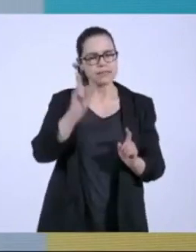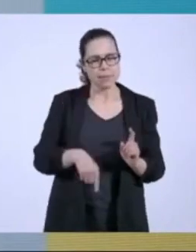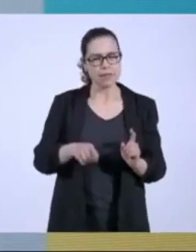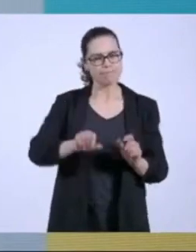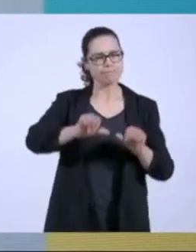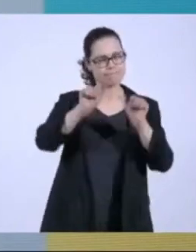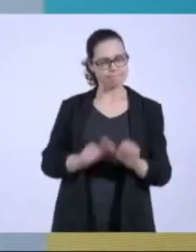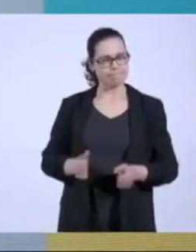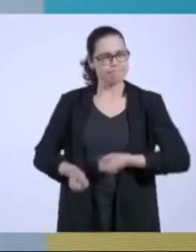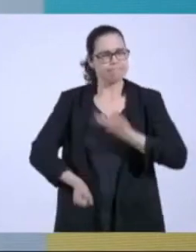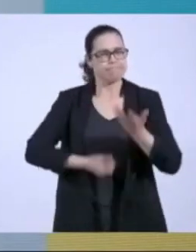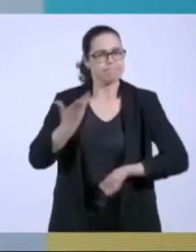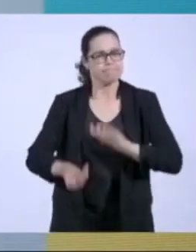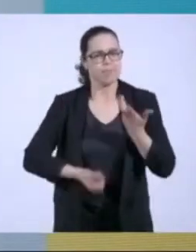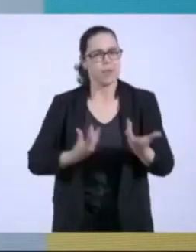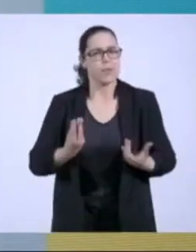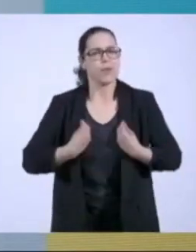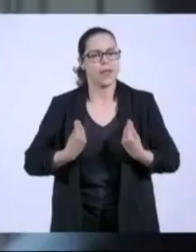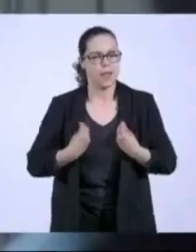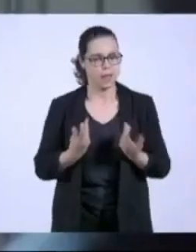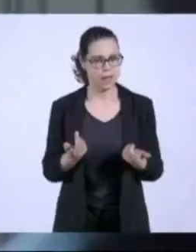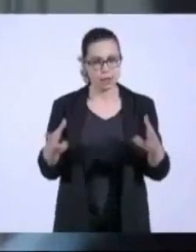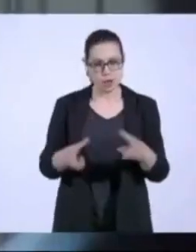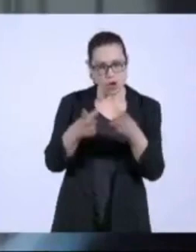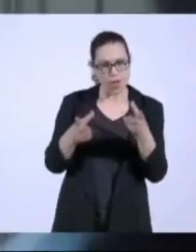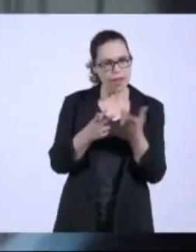vida, como a maneira de relacionarme en sociedade.